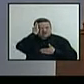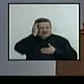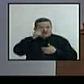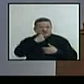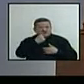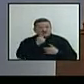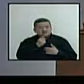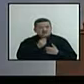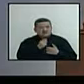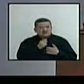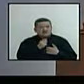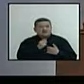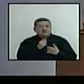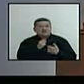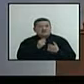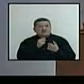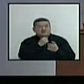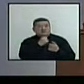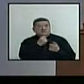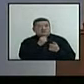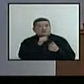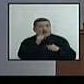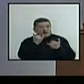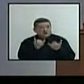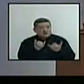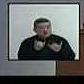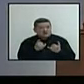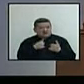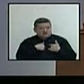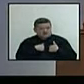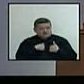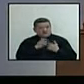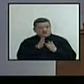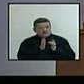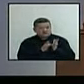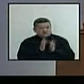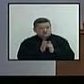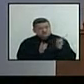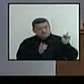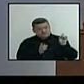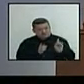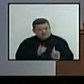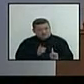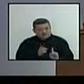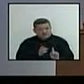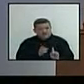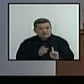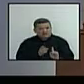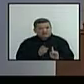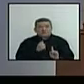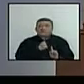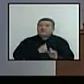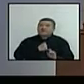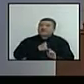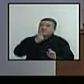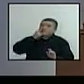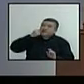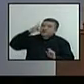dice: pero si para esta hora he venido, Padre, glorifica tu